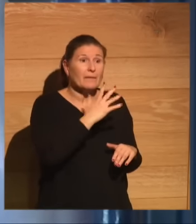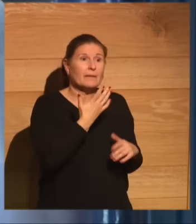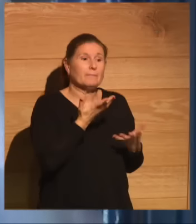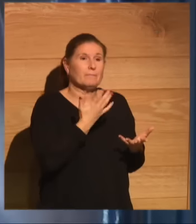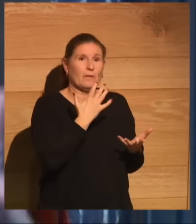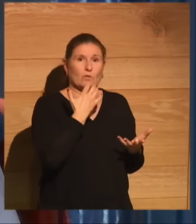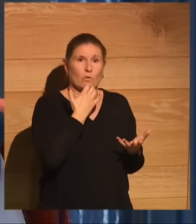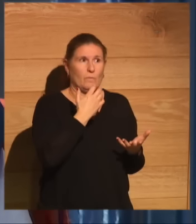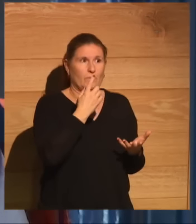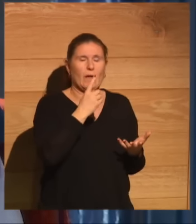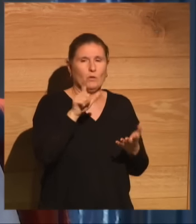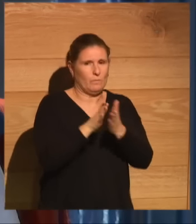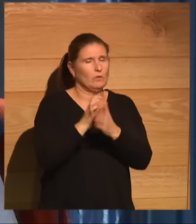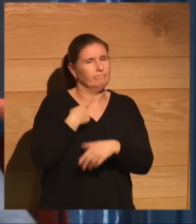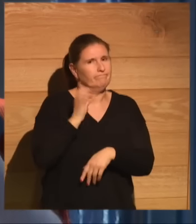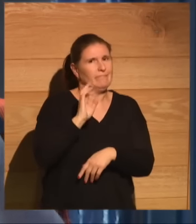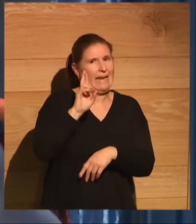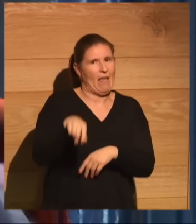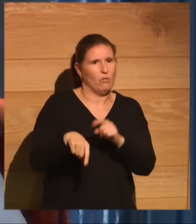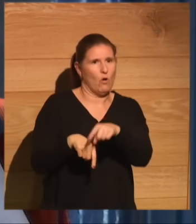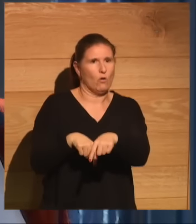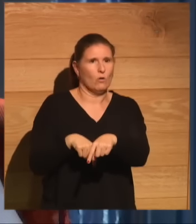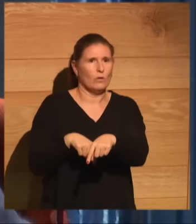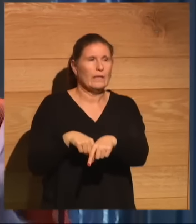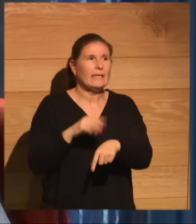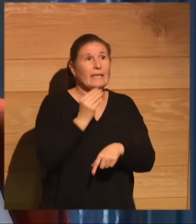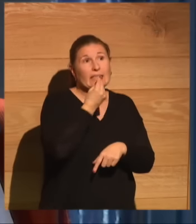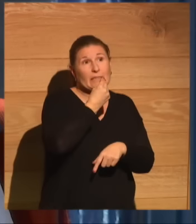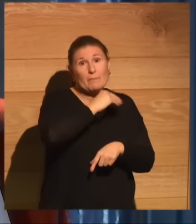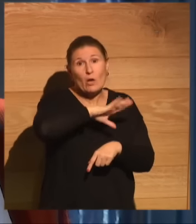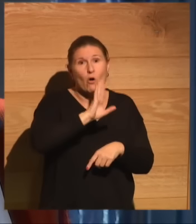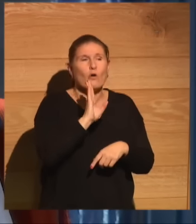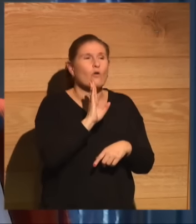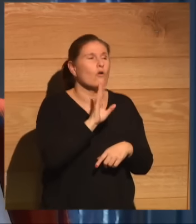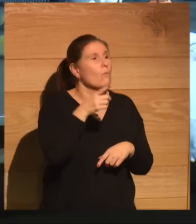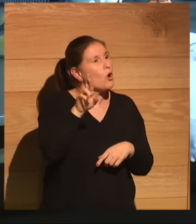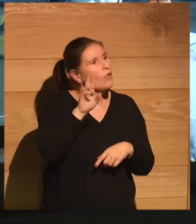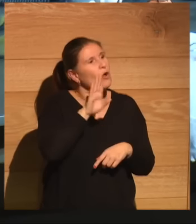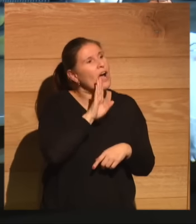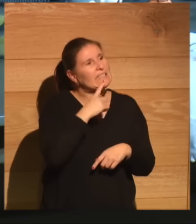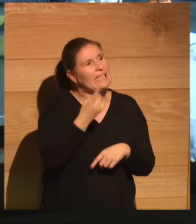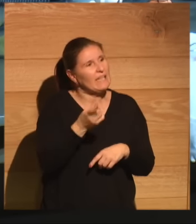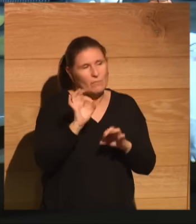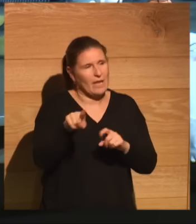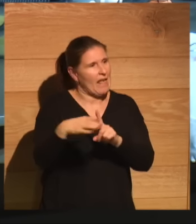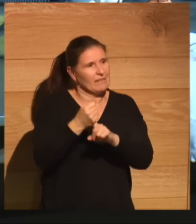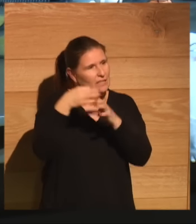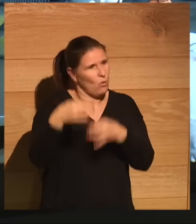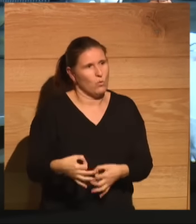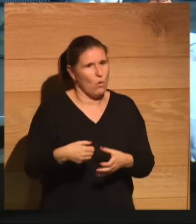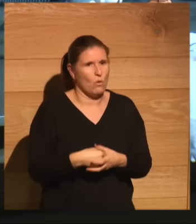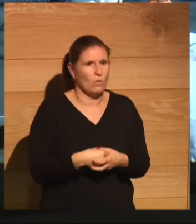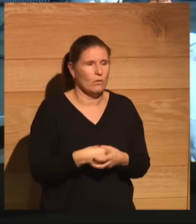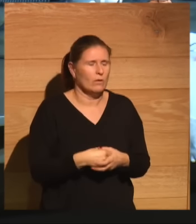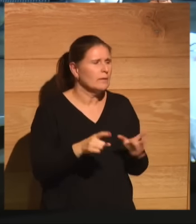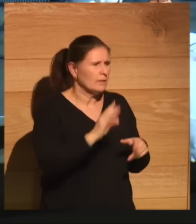a darle la razón a otro de mis compañeros... Siempre va a ser mejor decir, como decía antes Rodrigo. Como decía antes Rodrigo, y porque acierta, seguro. Oye, ¿y no pensáis